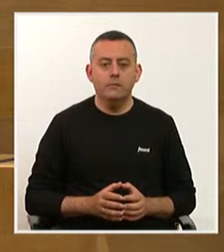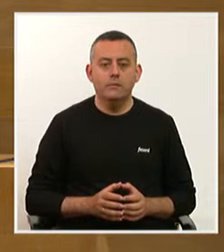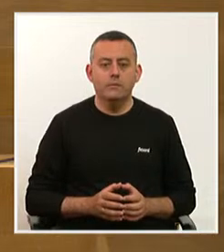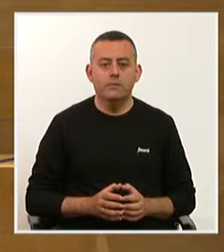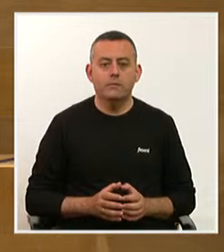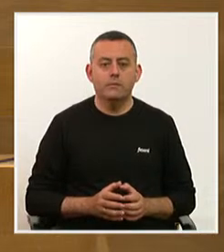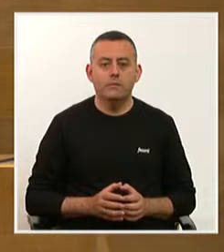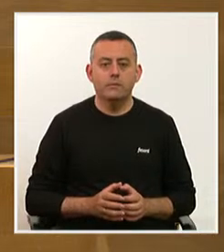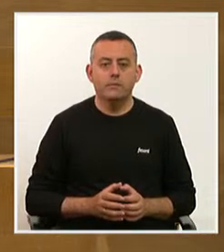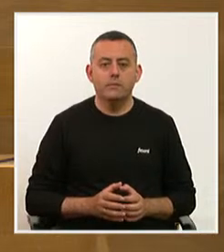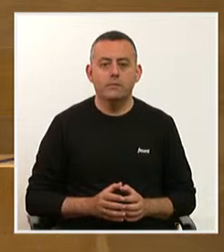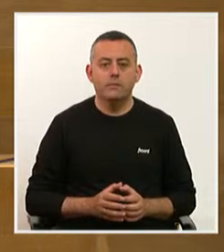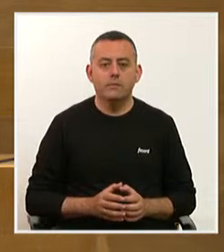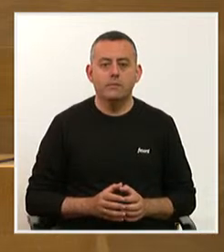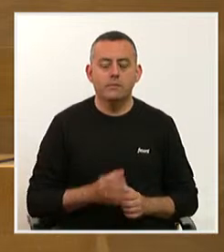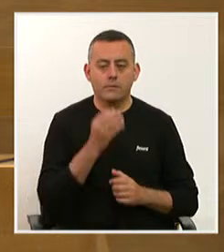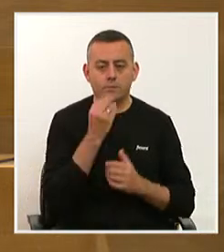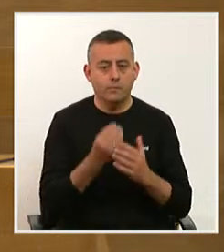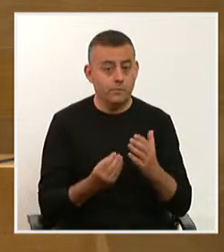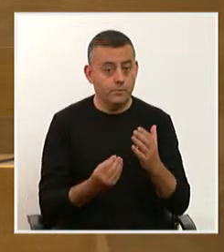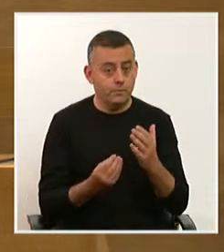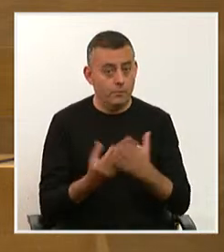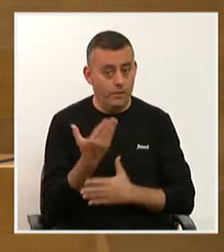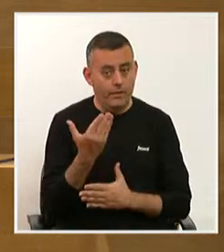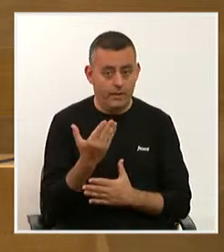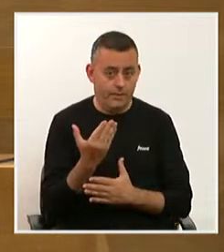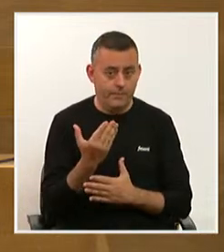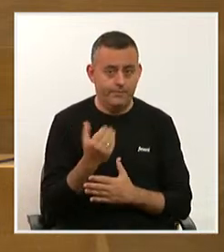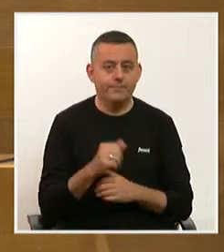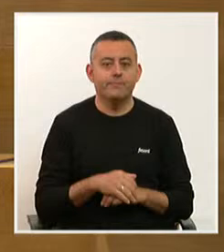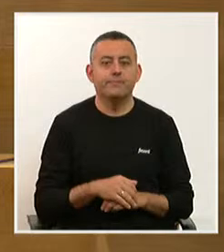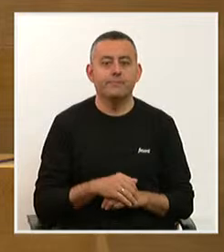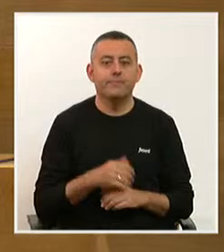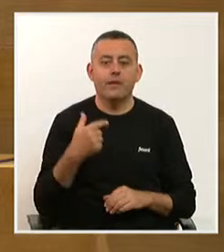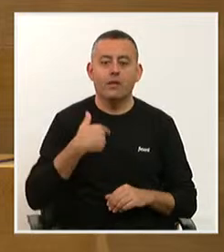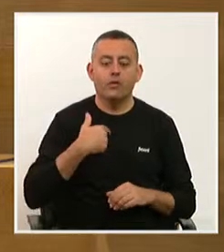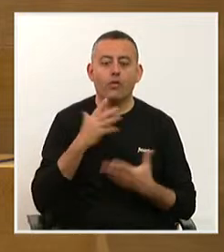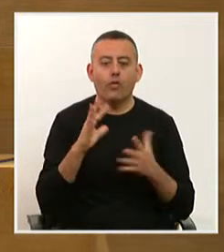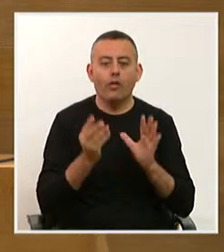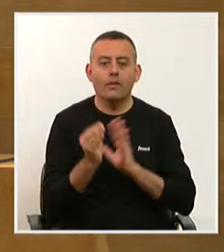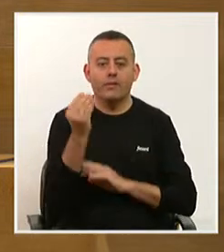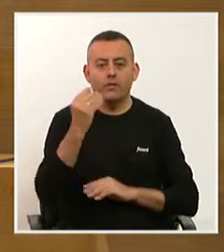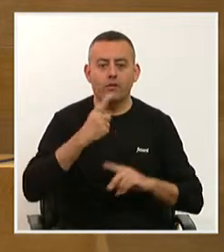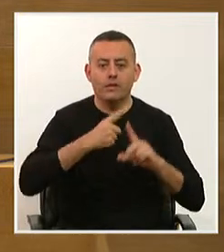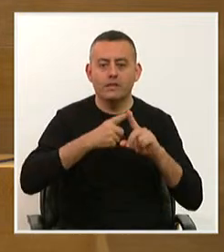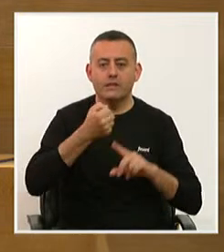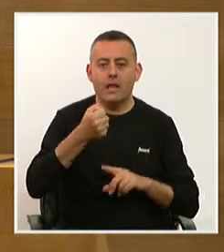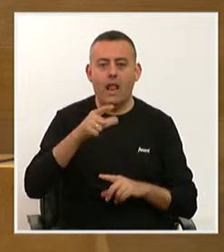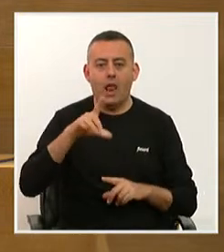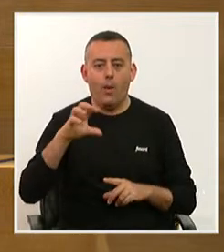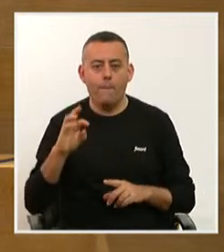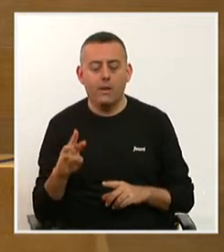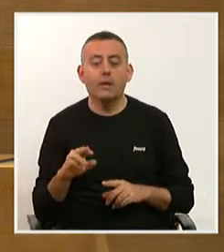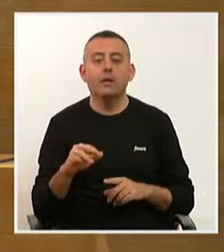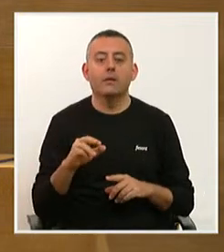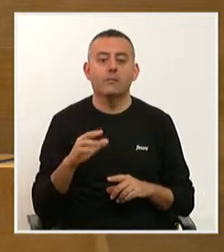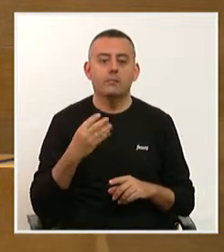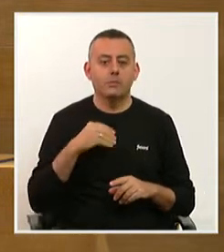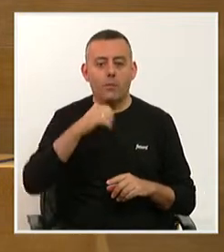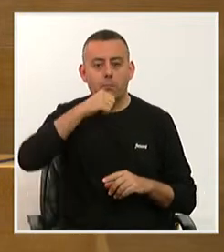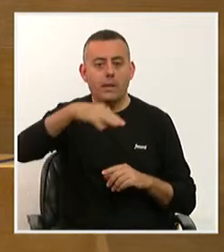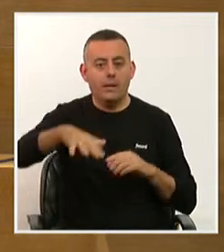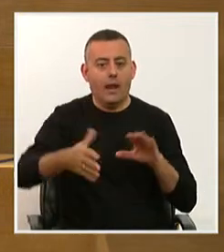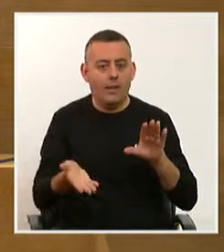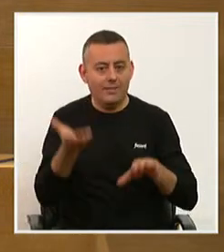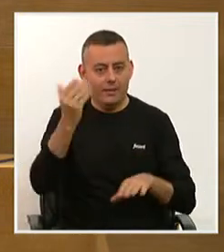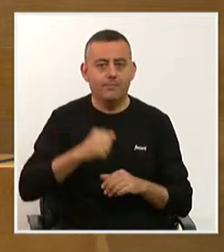quiera bu día Señor yo deó de la marina alta y van per de la de laa